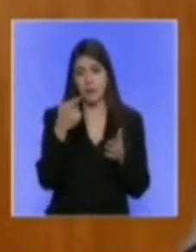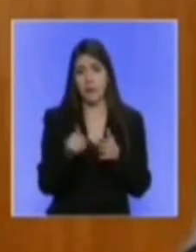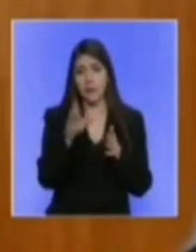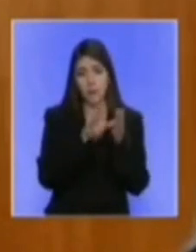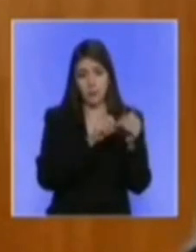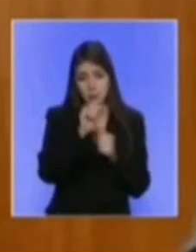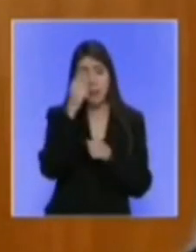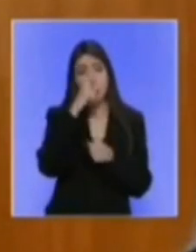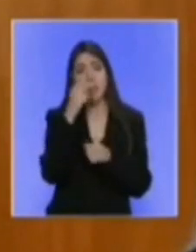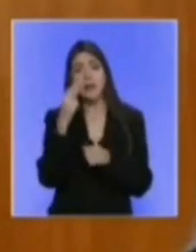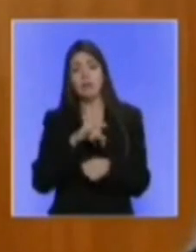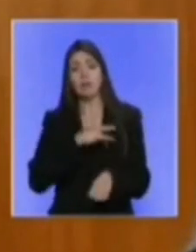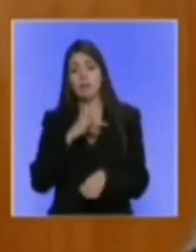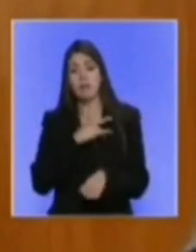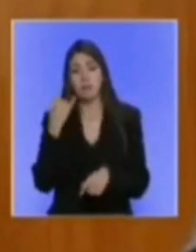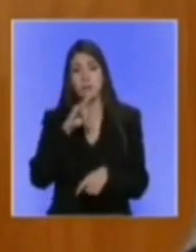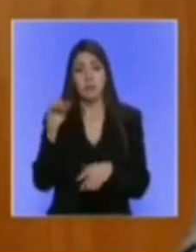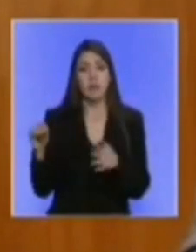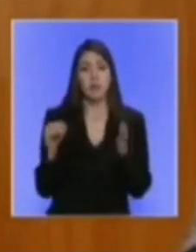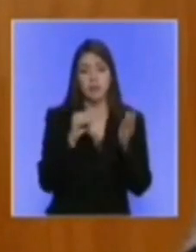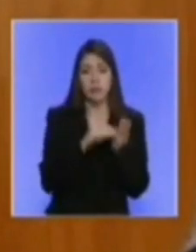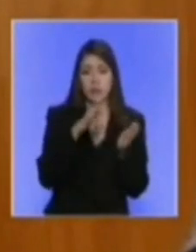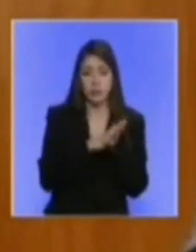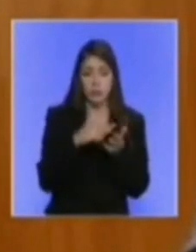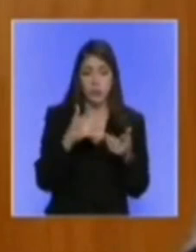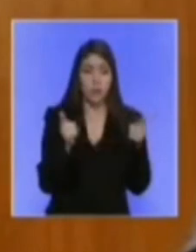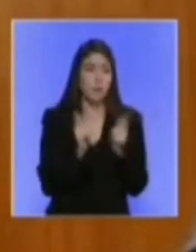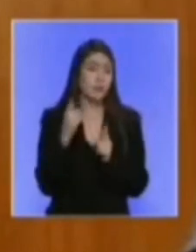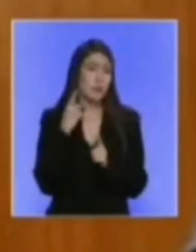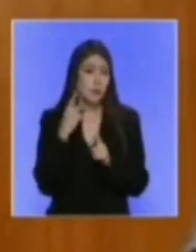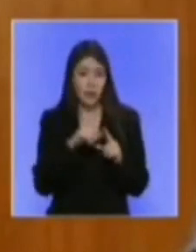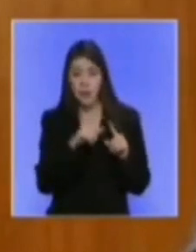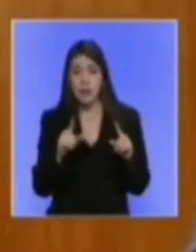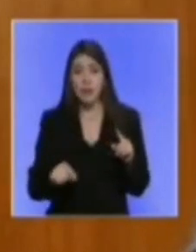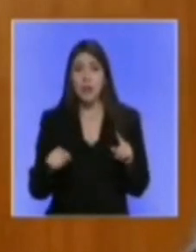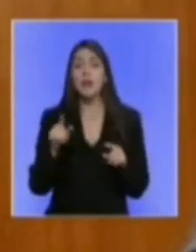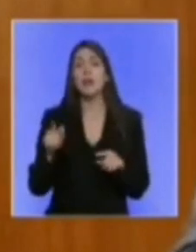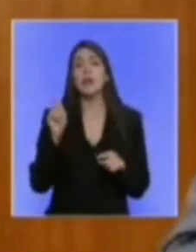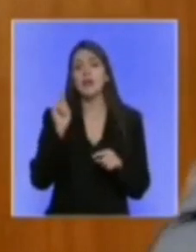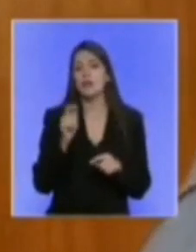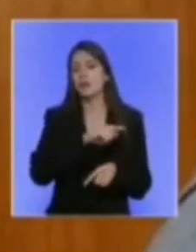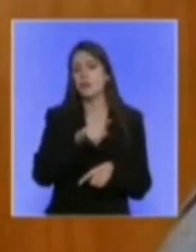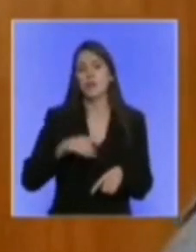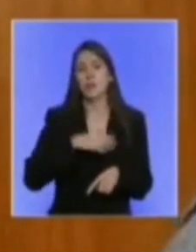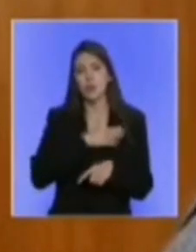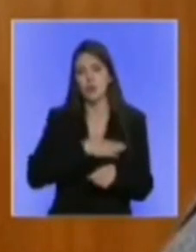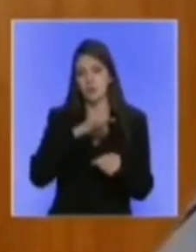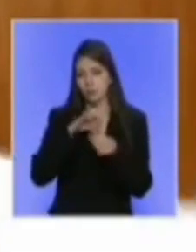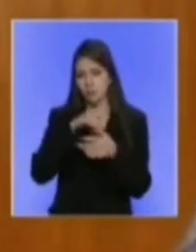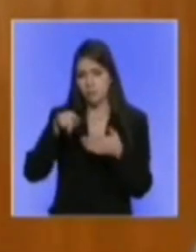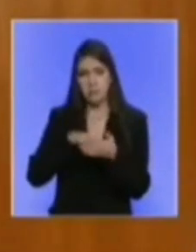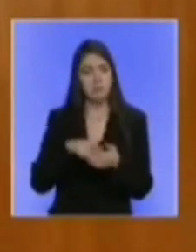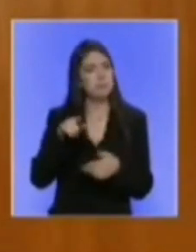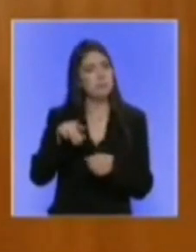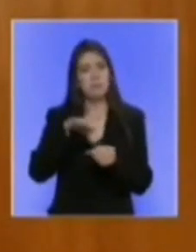mantener el registro de partidos políticos nacionales responde a un elemento toral de nuestra democracia el voto libre secreto